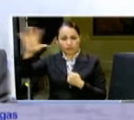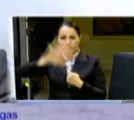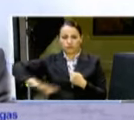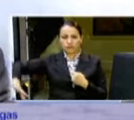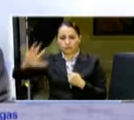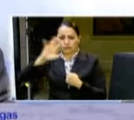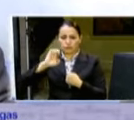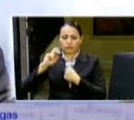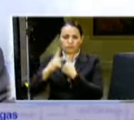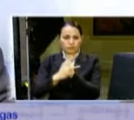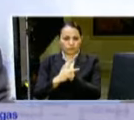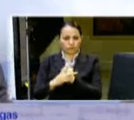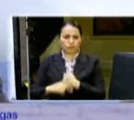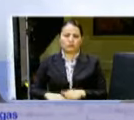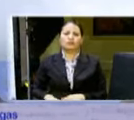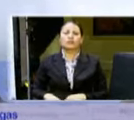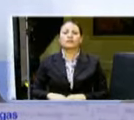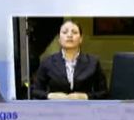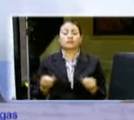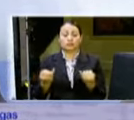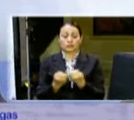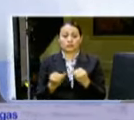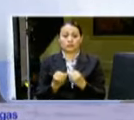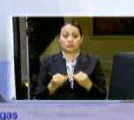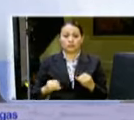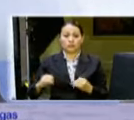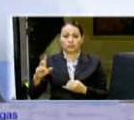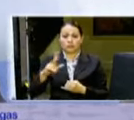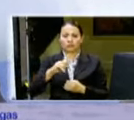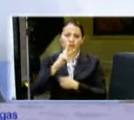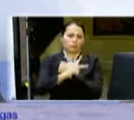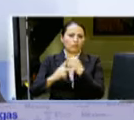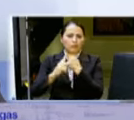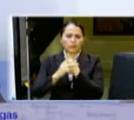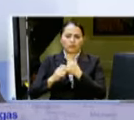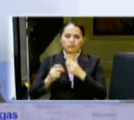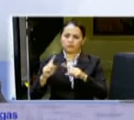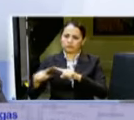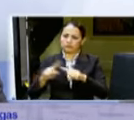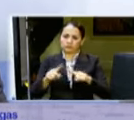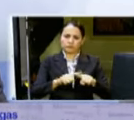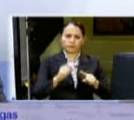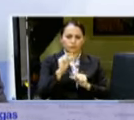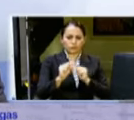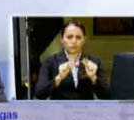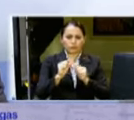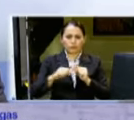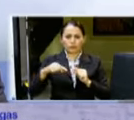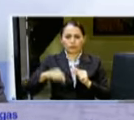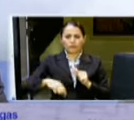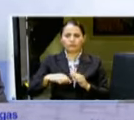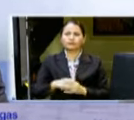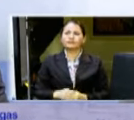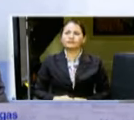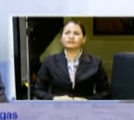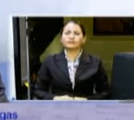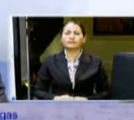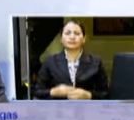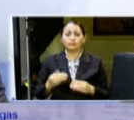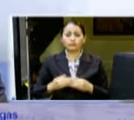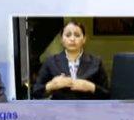Medio Oriente. Y también dentro del grupo de potencias constructivas que ahora se construye, que es MICTA. De ahí